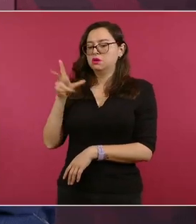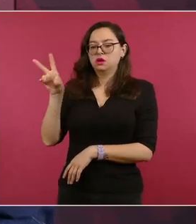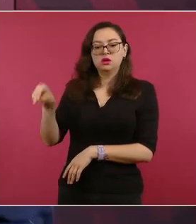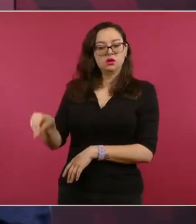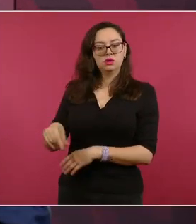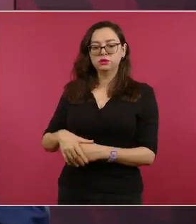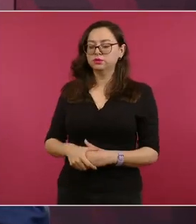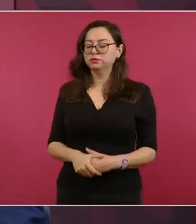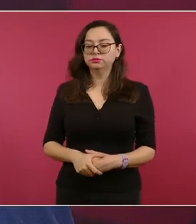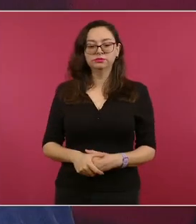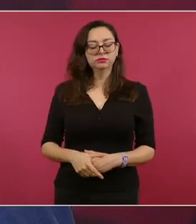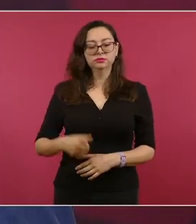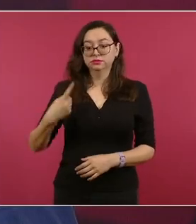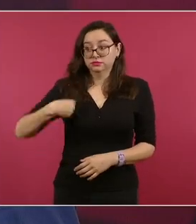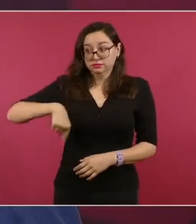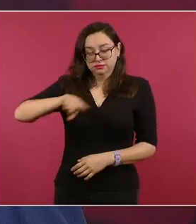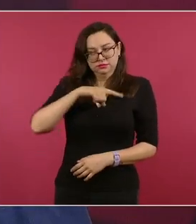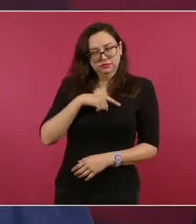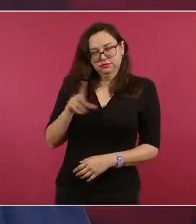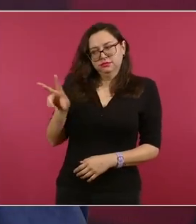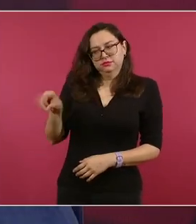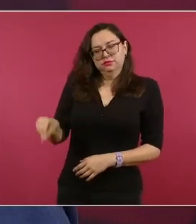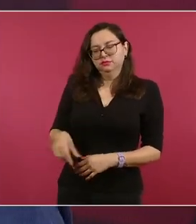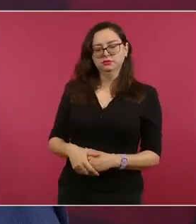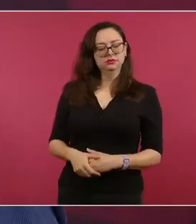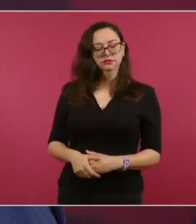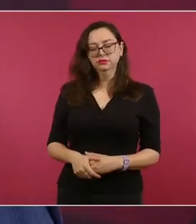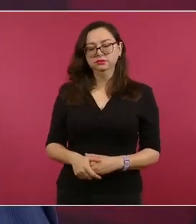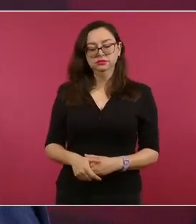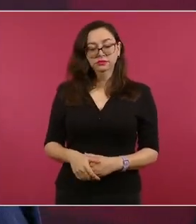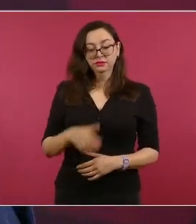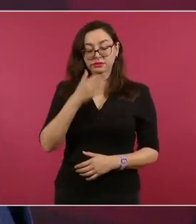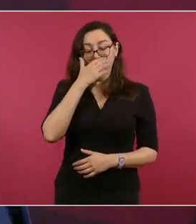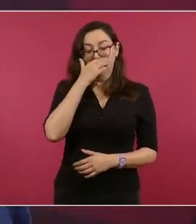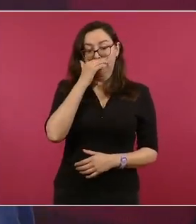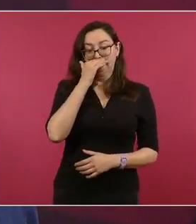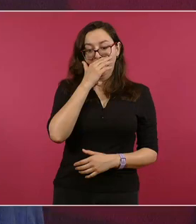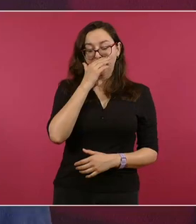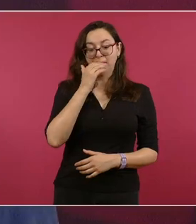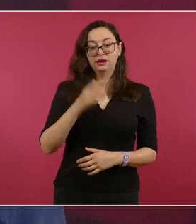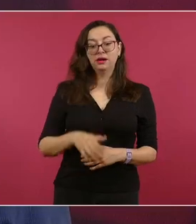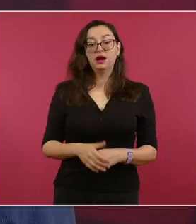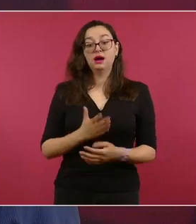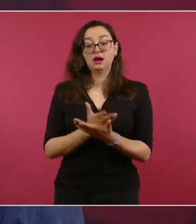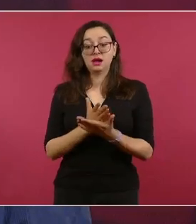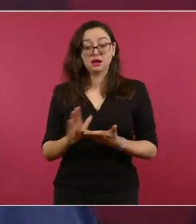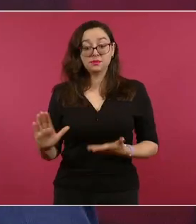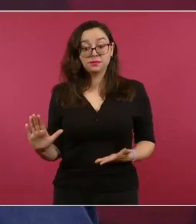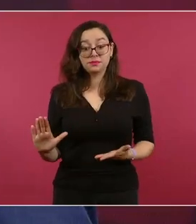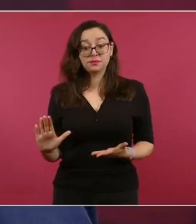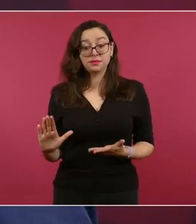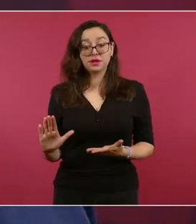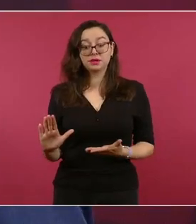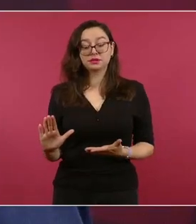actuemos así. Y además, en abono